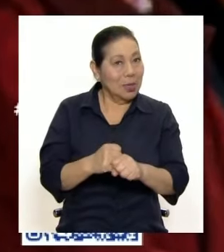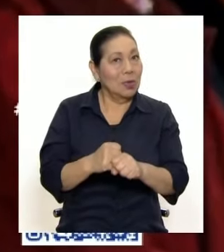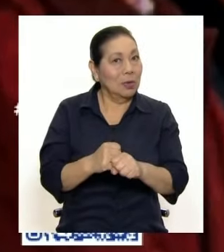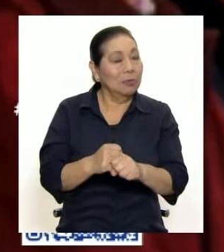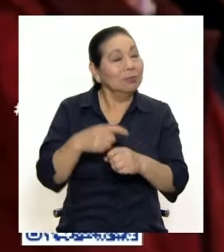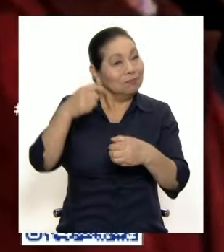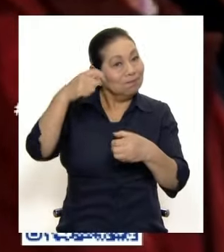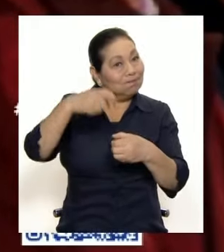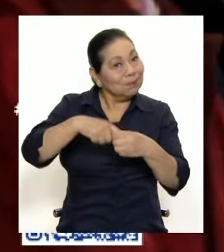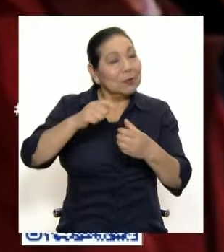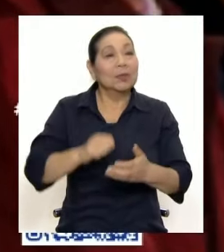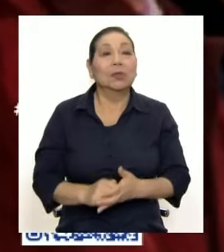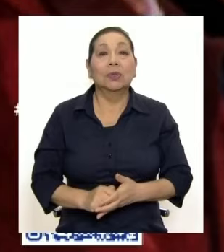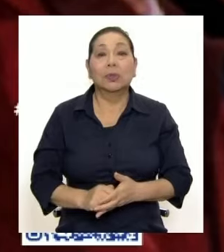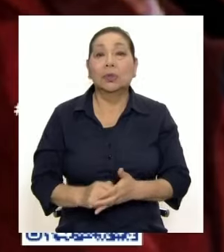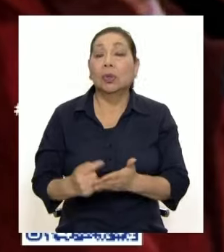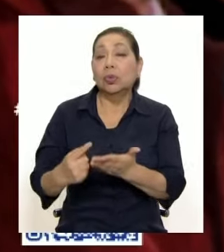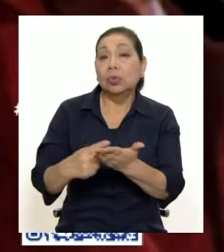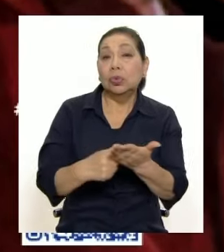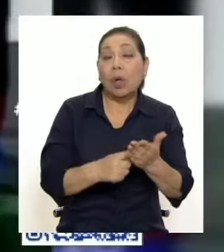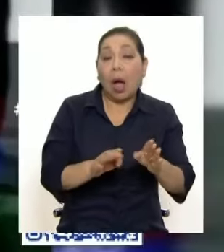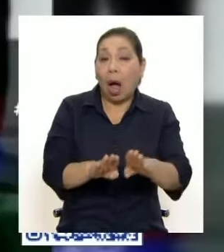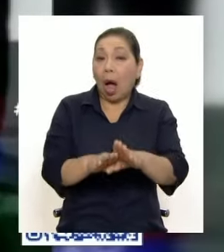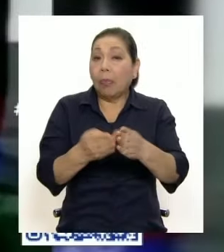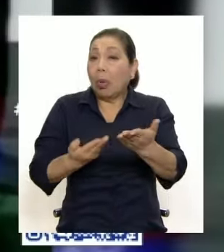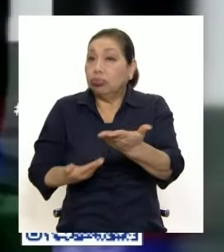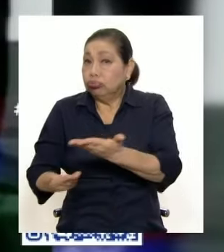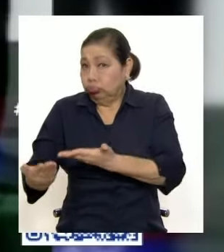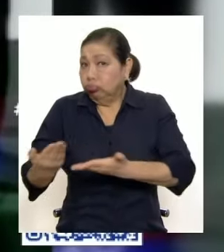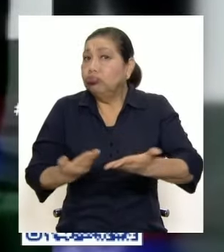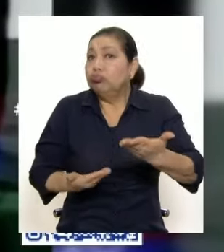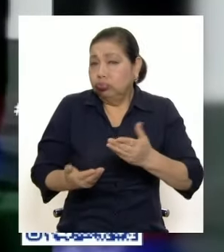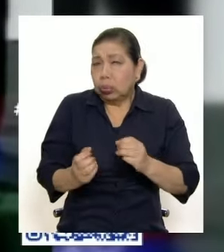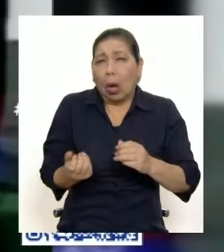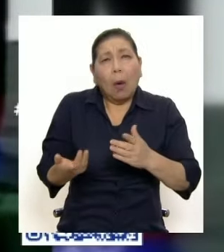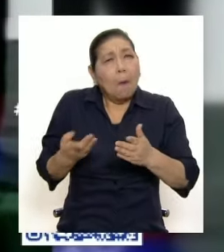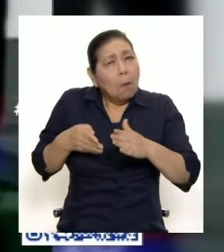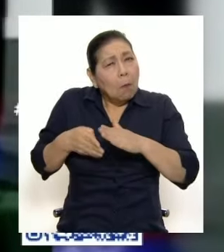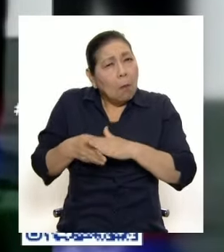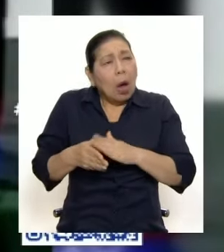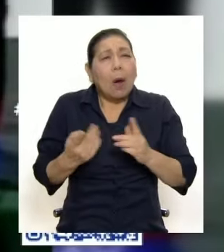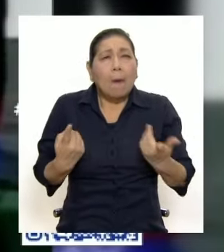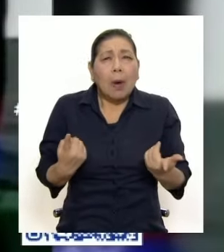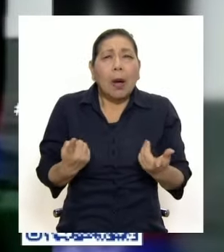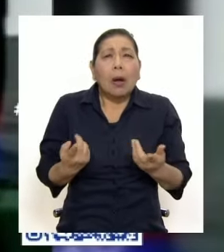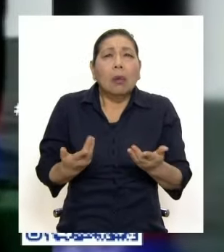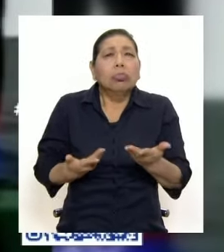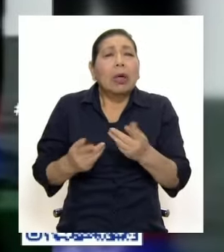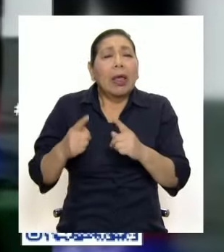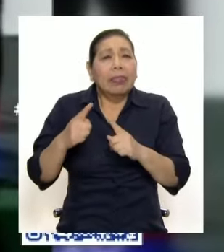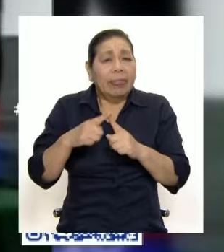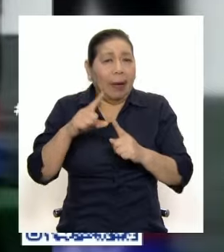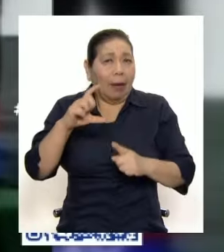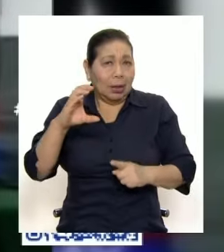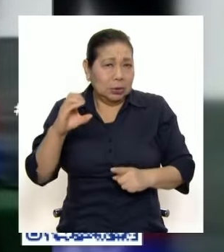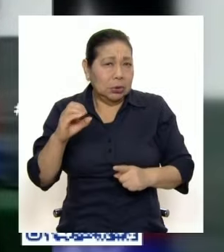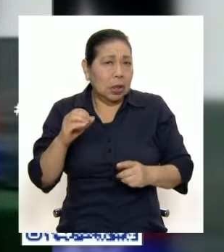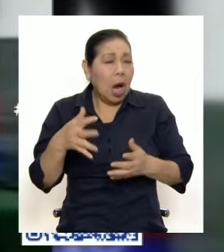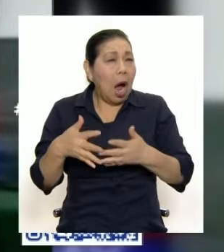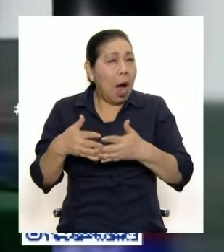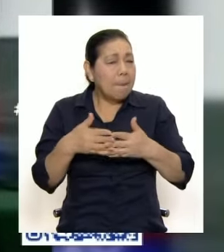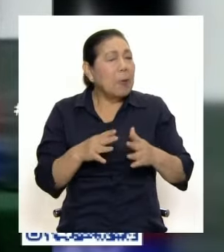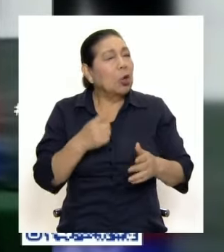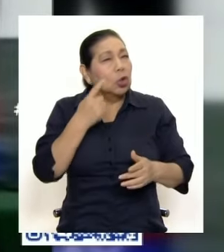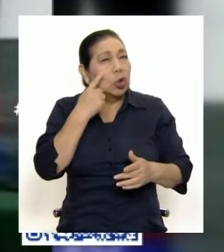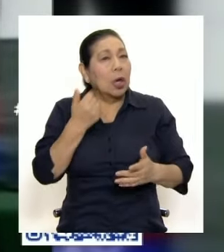tomar en cuenta que ese era un contexto de apertura comercial estaba por entrar en vigencia el tratado de libre comercio de Norteamérica